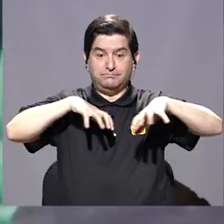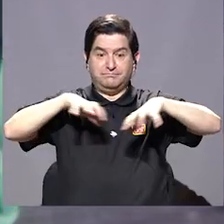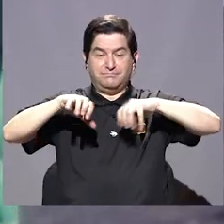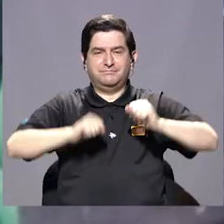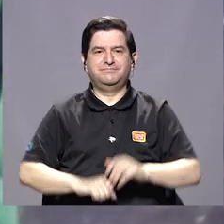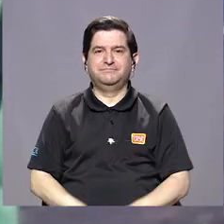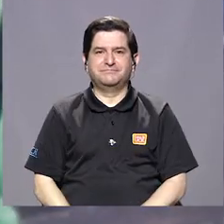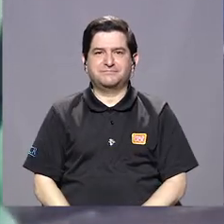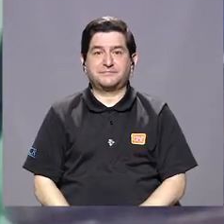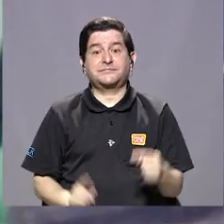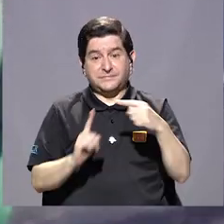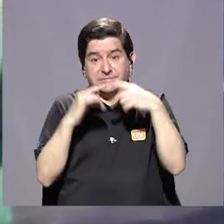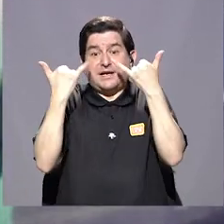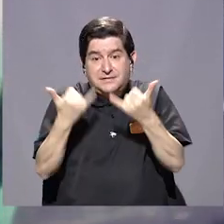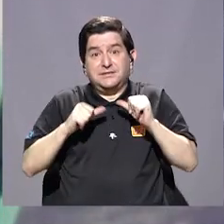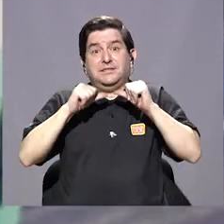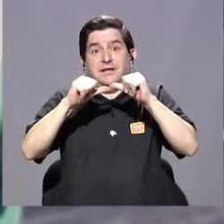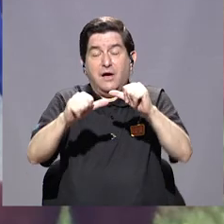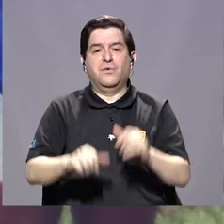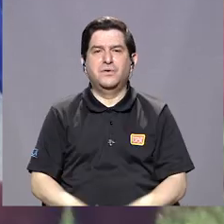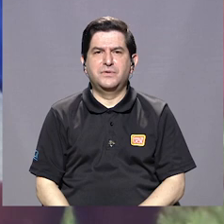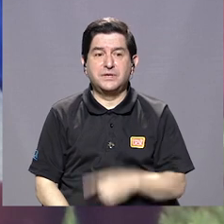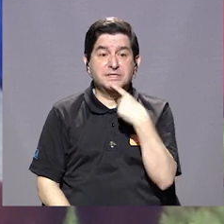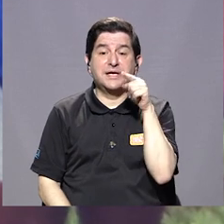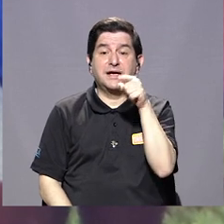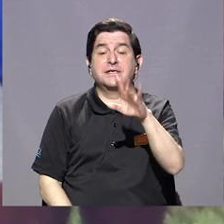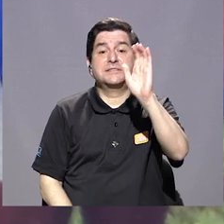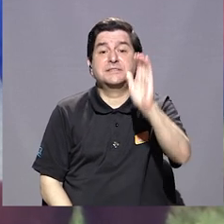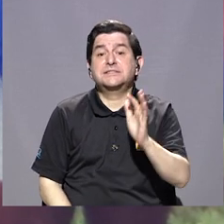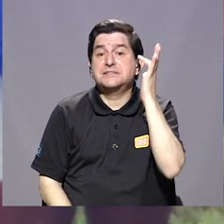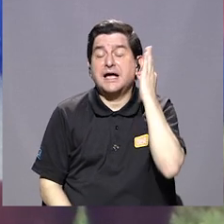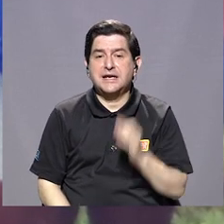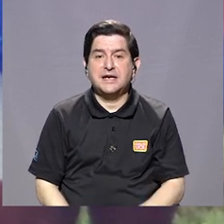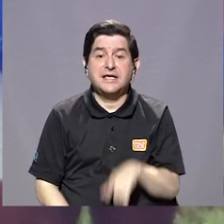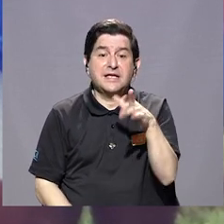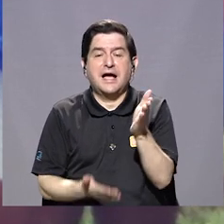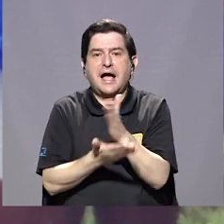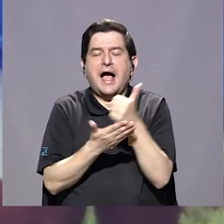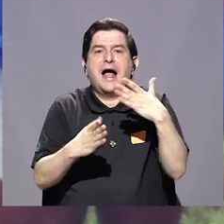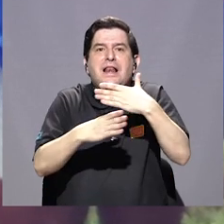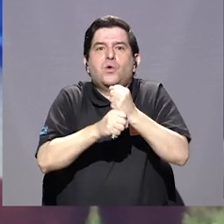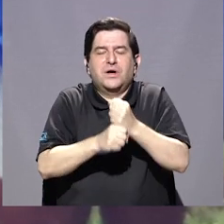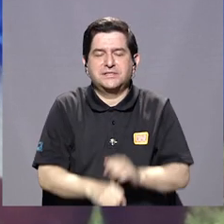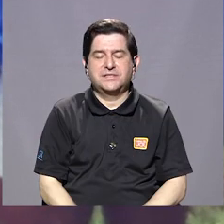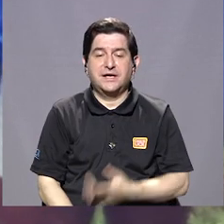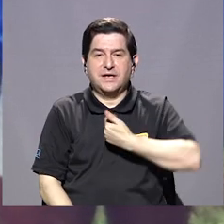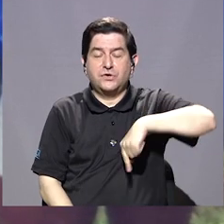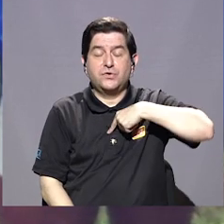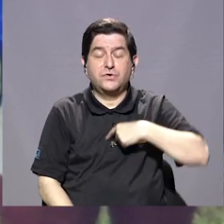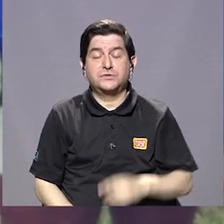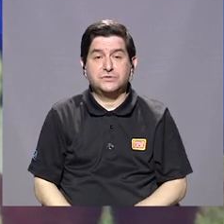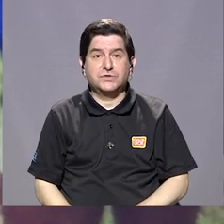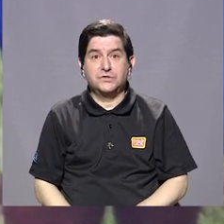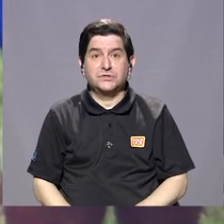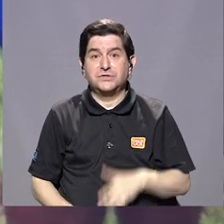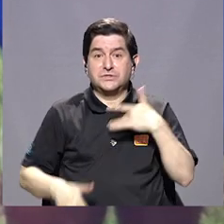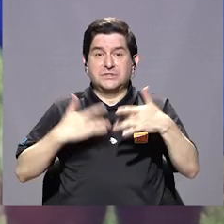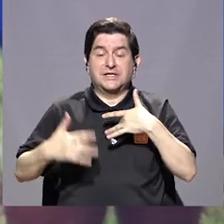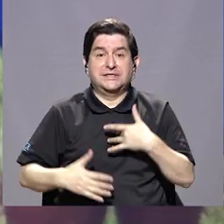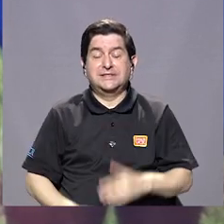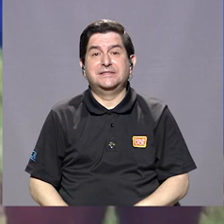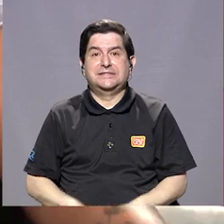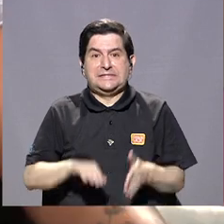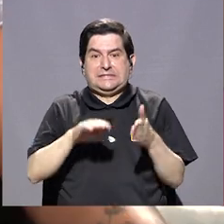lo sigo siendo hasta el día de hoy. Y seguro decían, esta chiquita hay que ponerla a hacer algo, nos va a matar, ¿verdad? Como yo lo sufro con mi